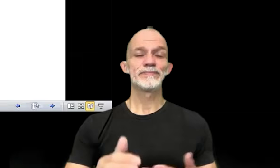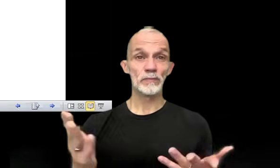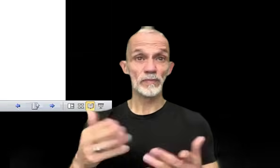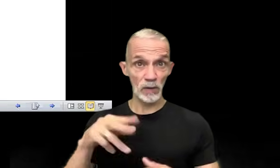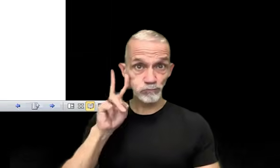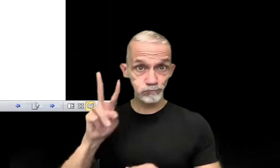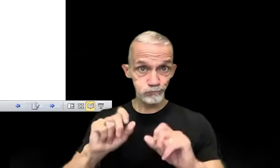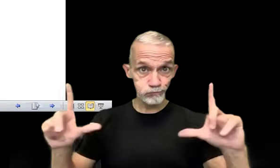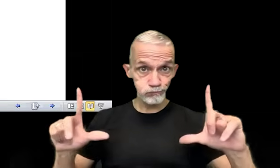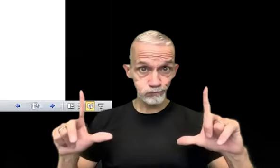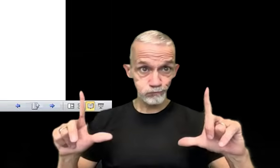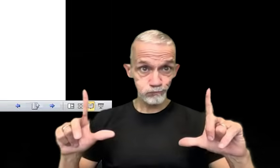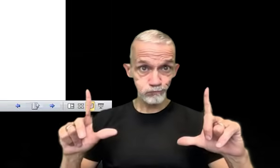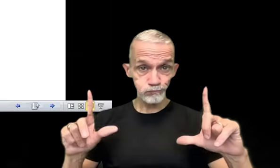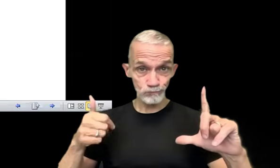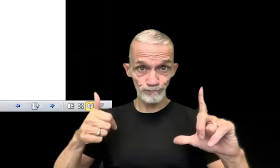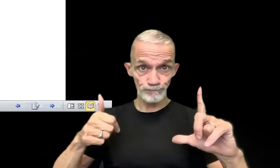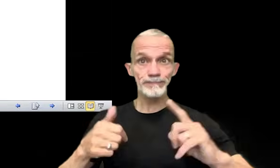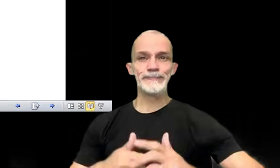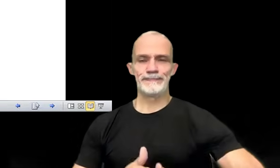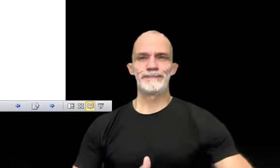¿Ahí todos ven la pantalla?